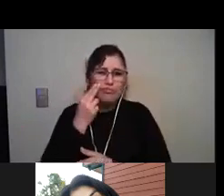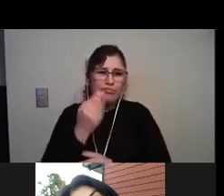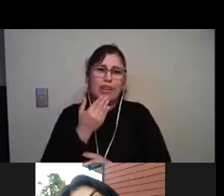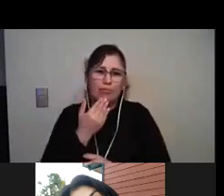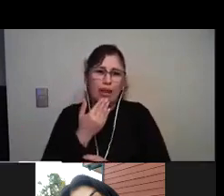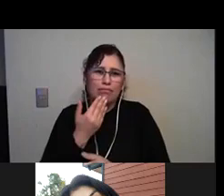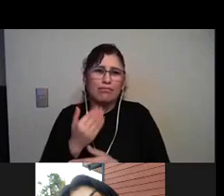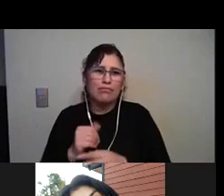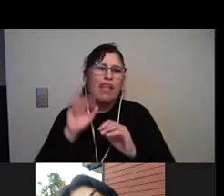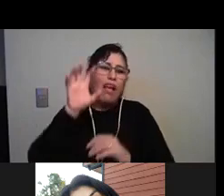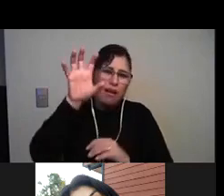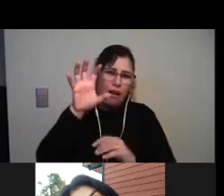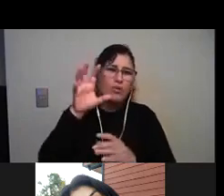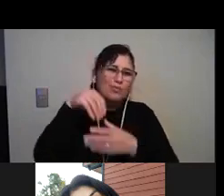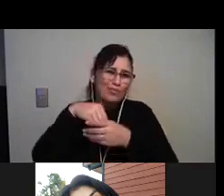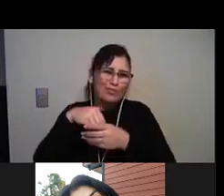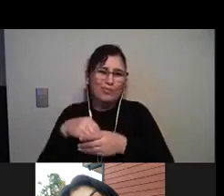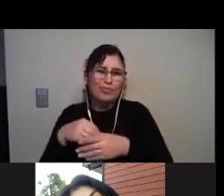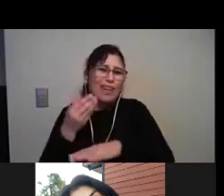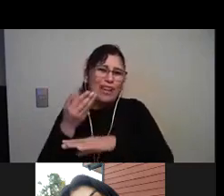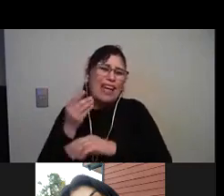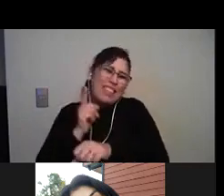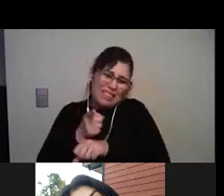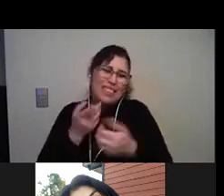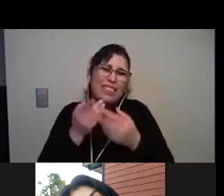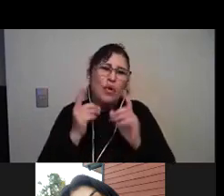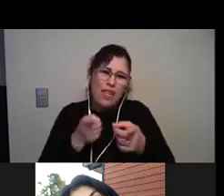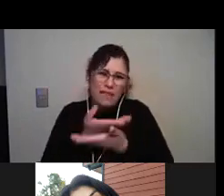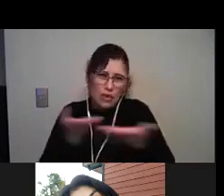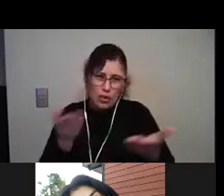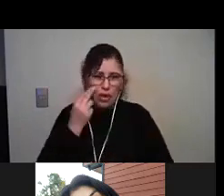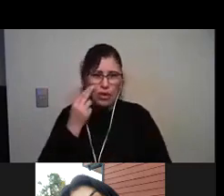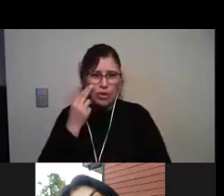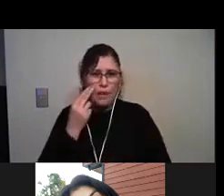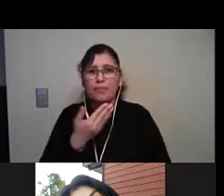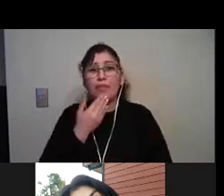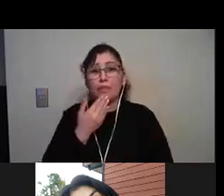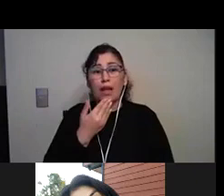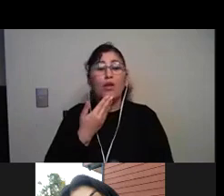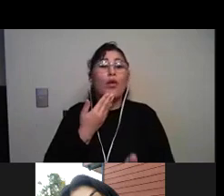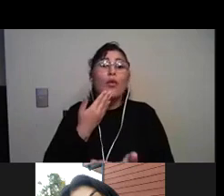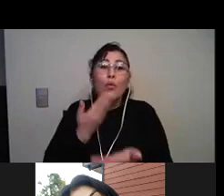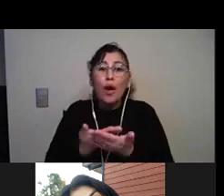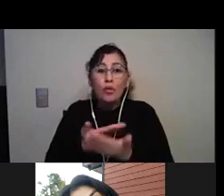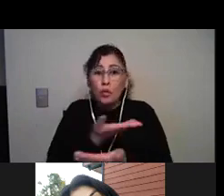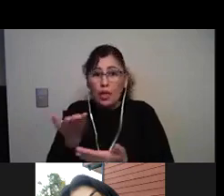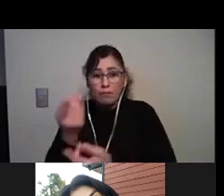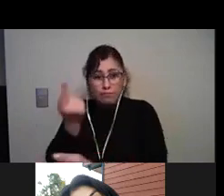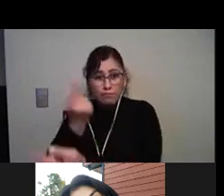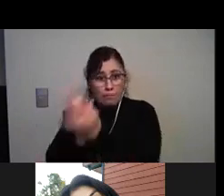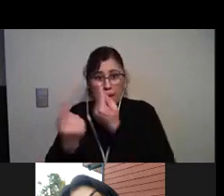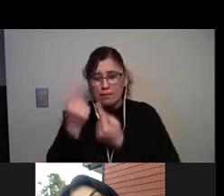como parte de esta asignatura, y posteriormente cuando ya comiencen a evaluar y a tratar pacientes propiamente tal,